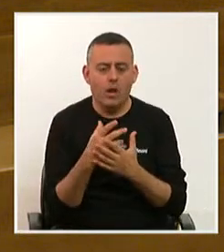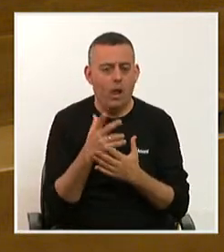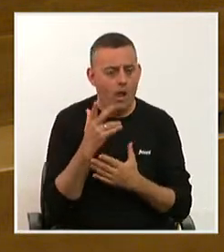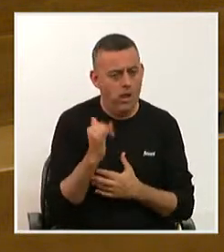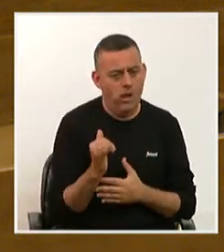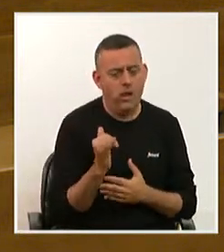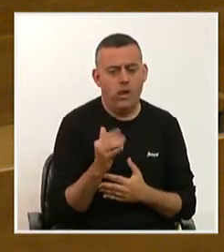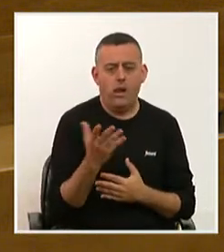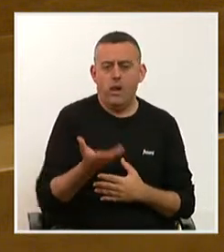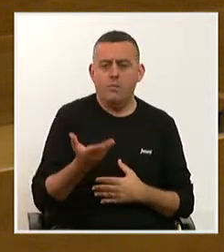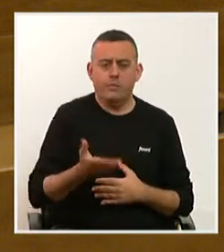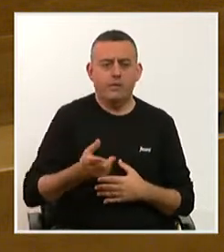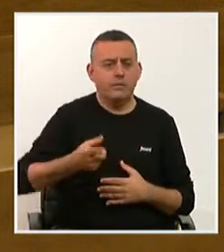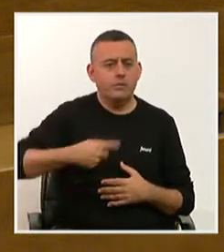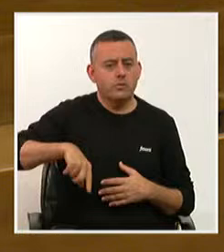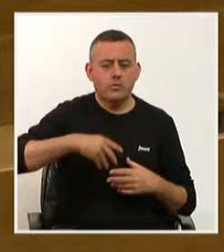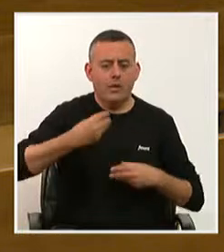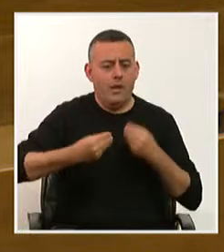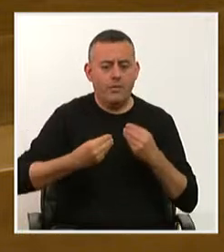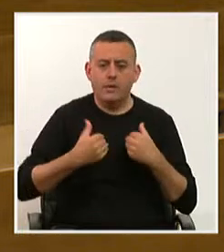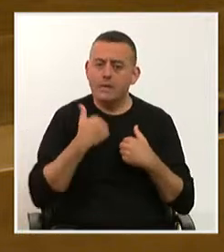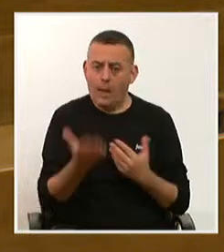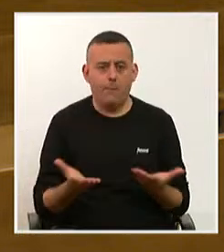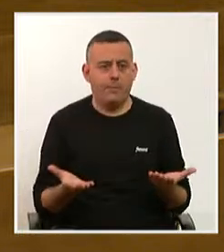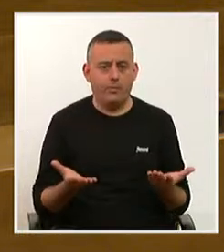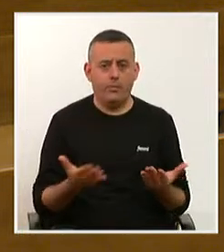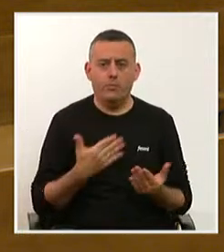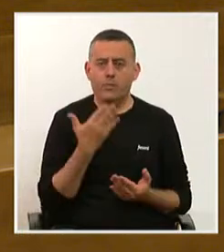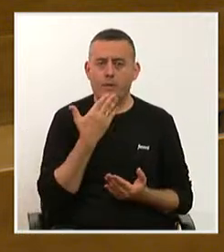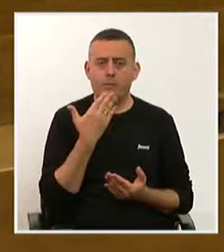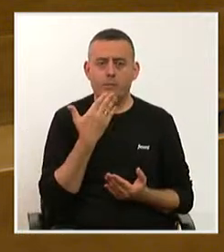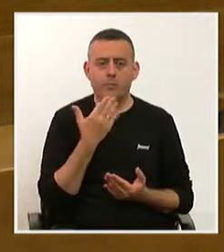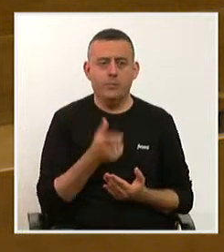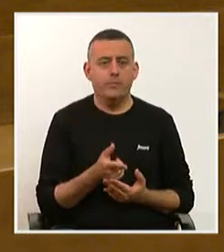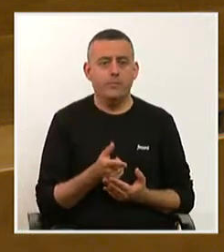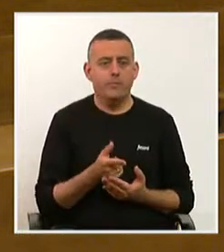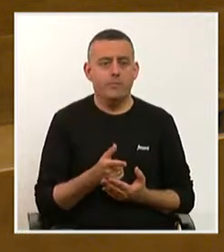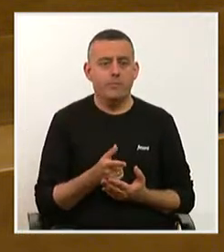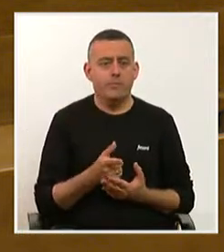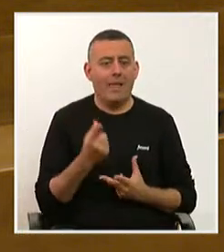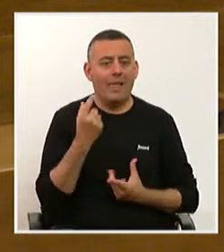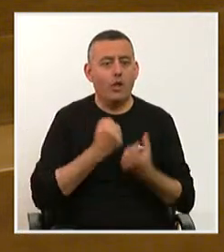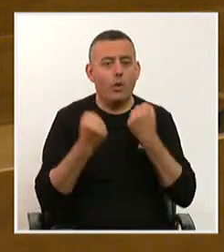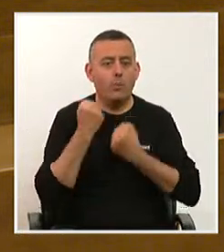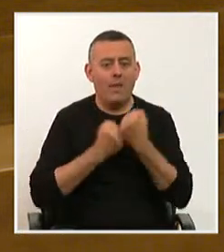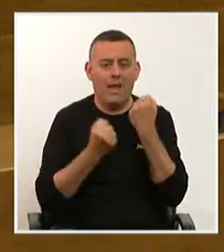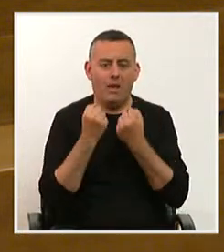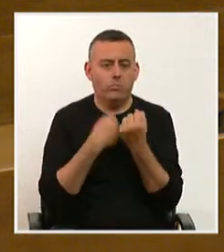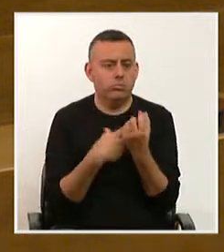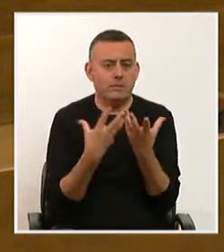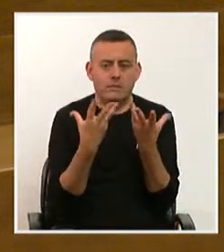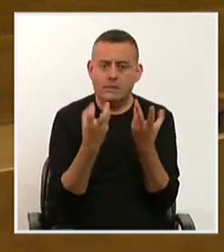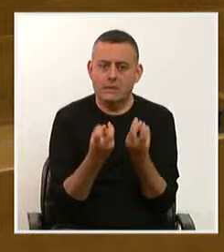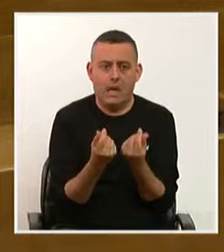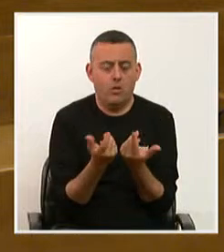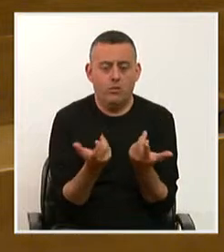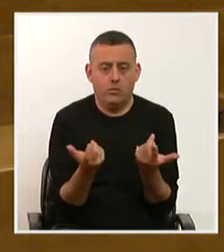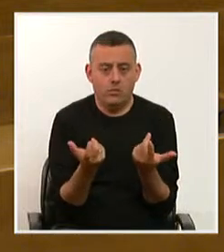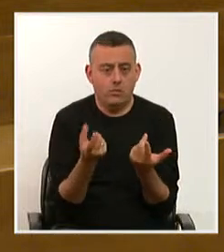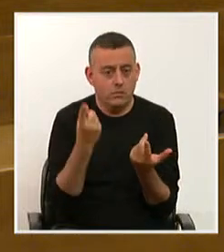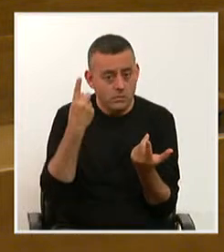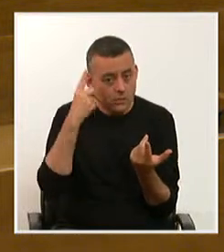impresar ya laqua en el de la economía de de de